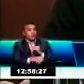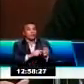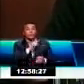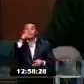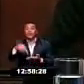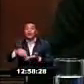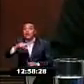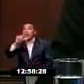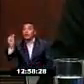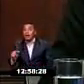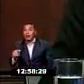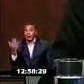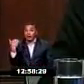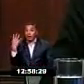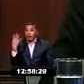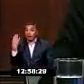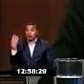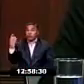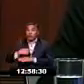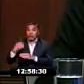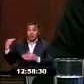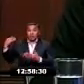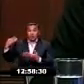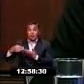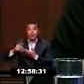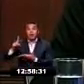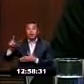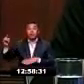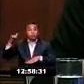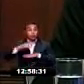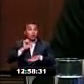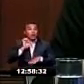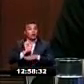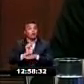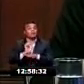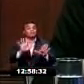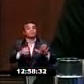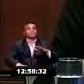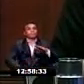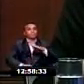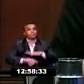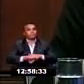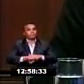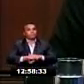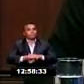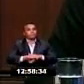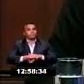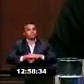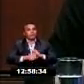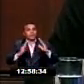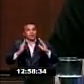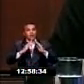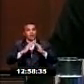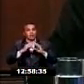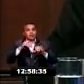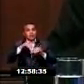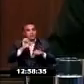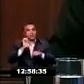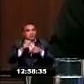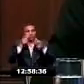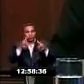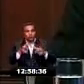días. Es dependiendo del país que haya visitado. Por lo tanto, este aislamiento también se aplica